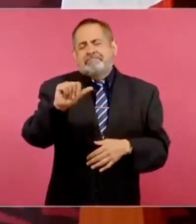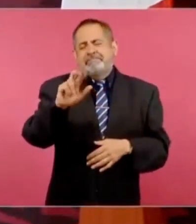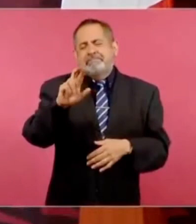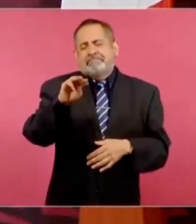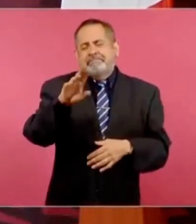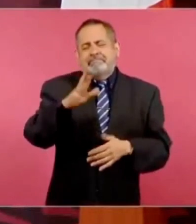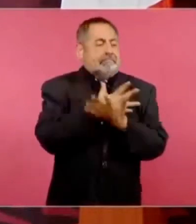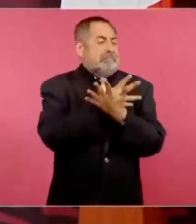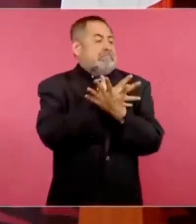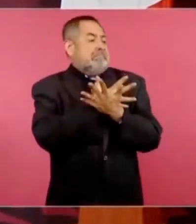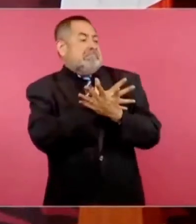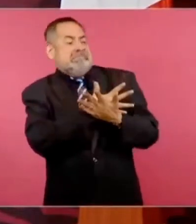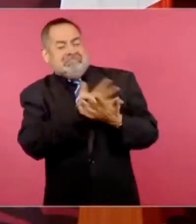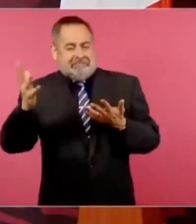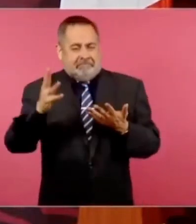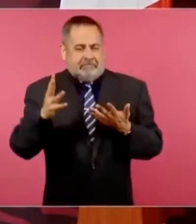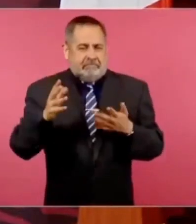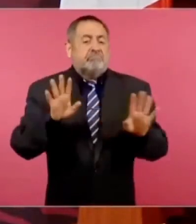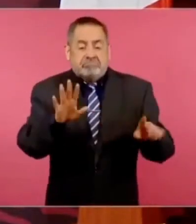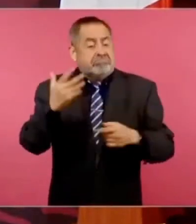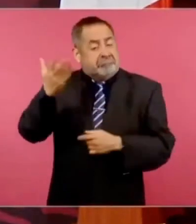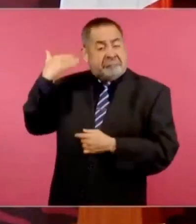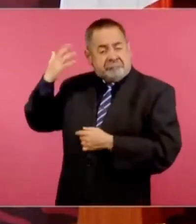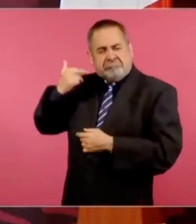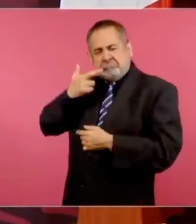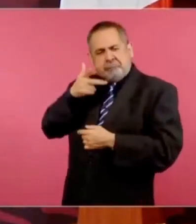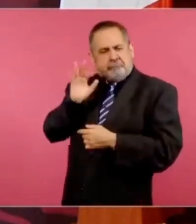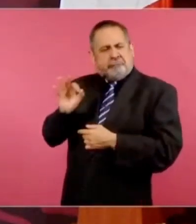y era mejor la alarma,